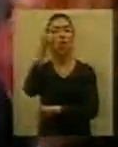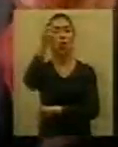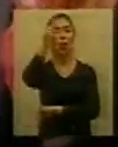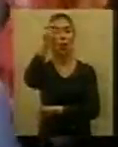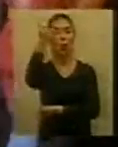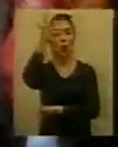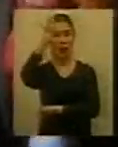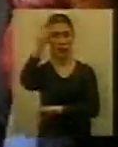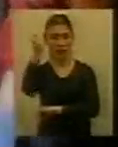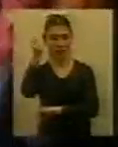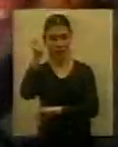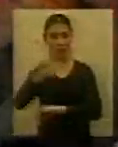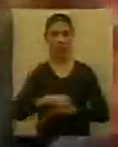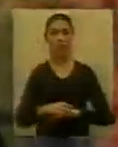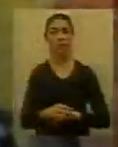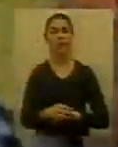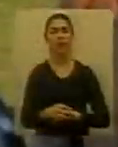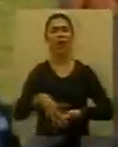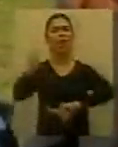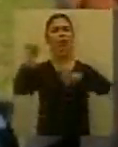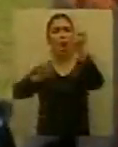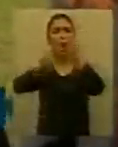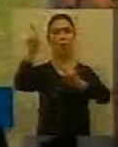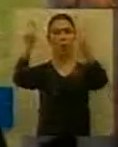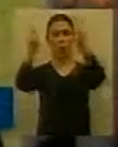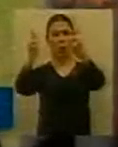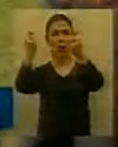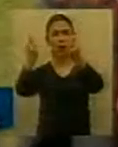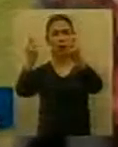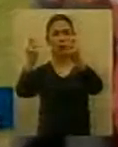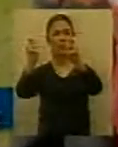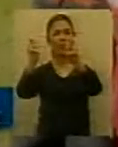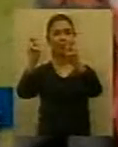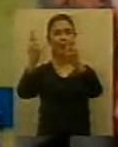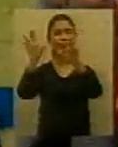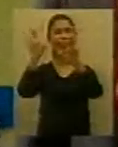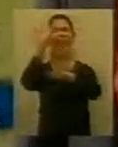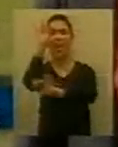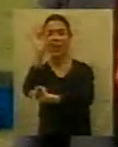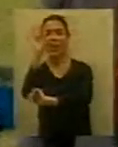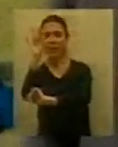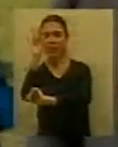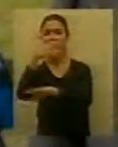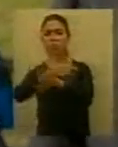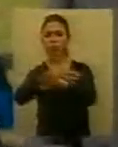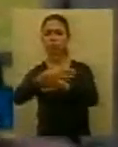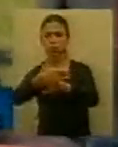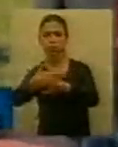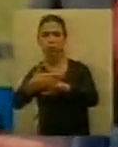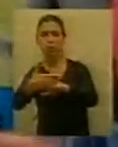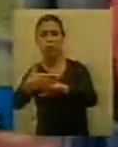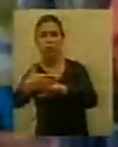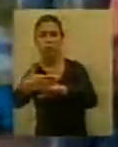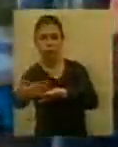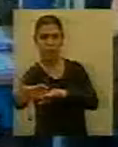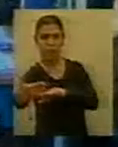son los que demoran el normal proceso que tendría que realizarse para obtener toda la información